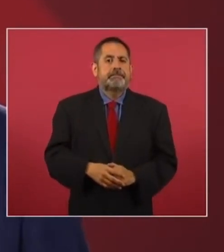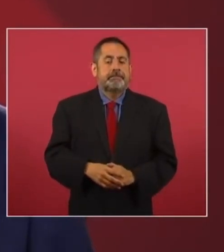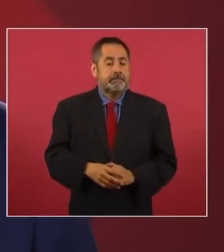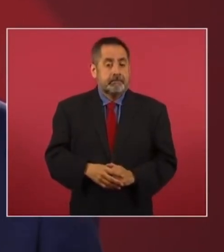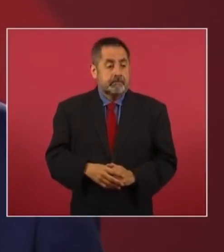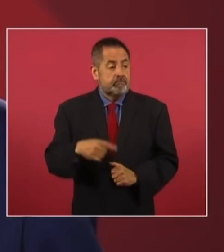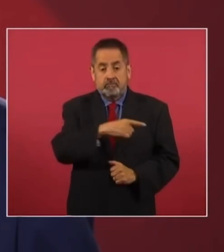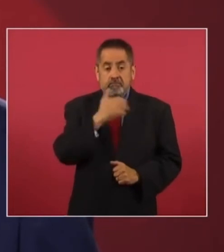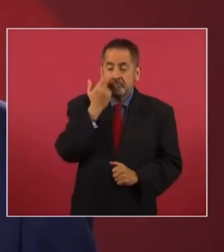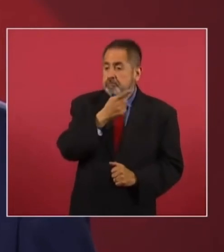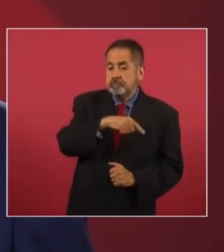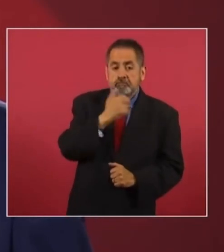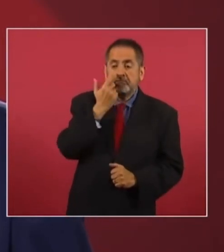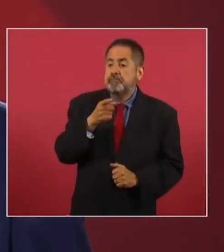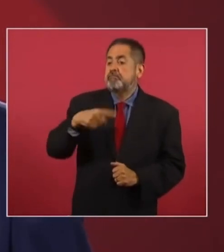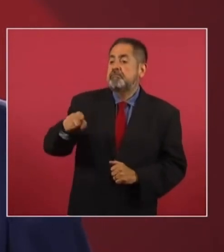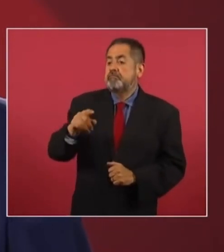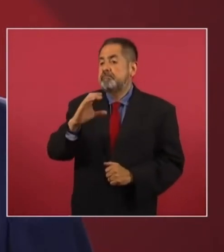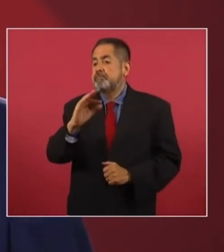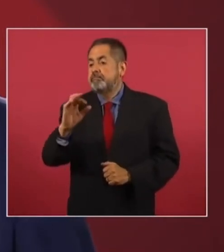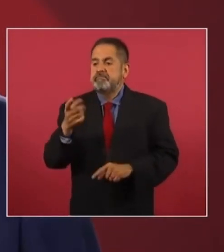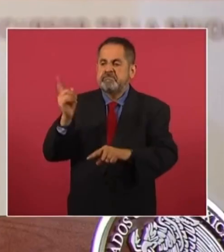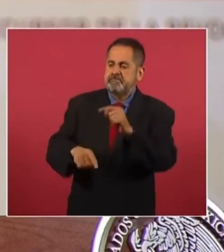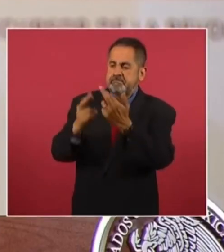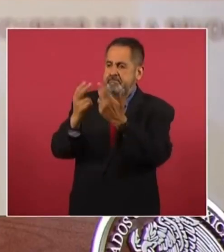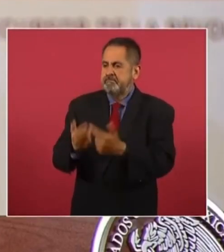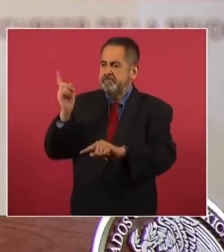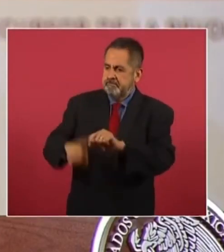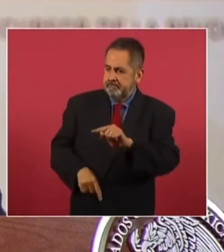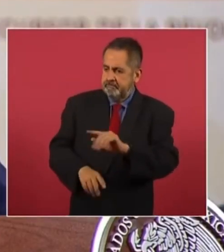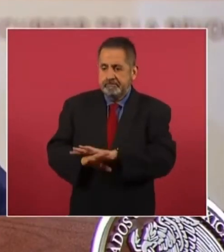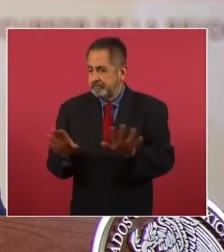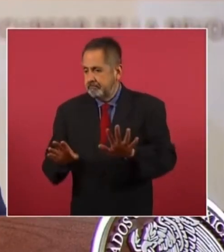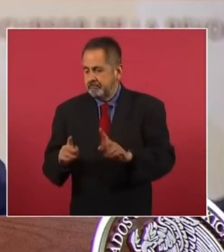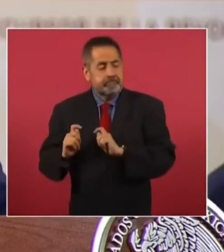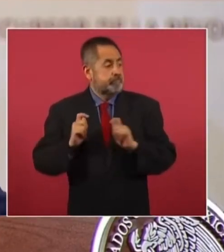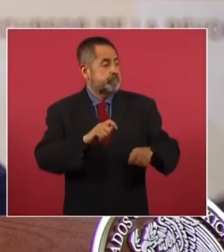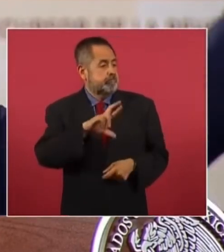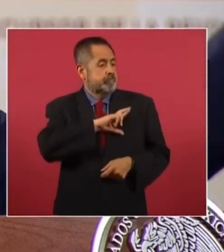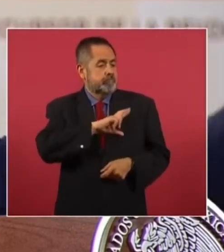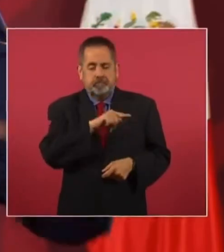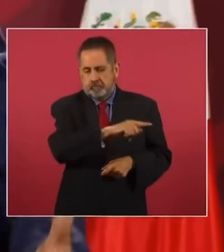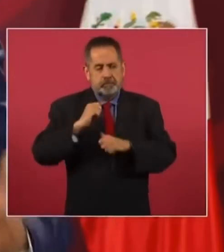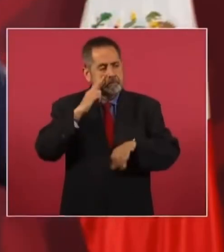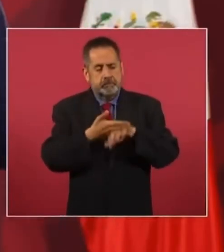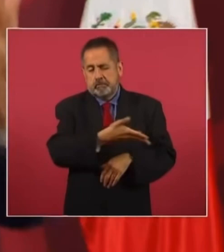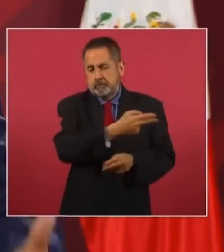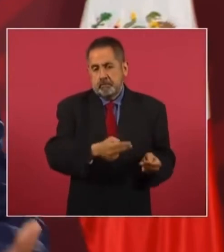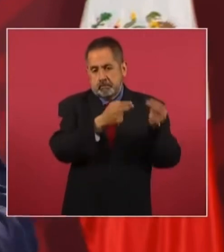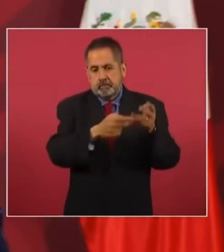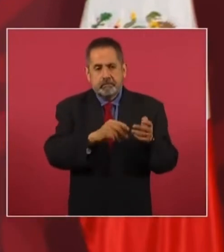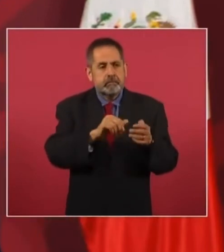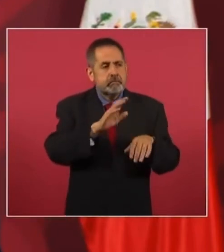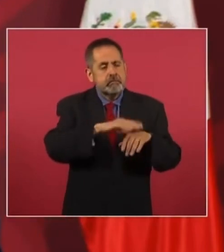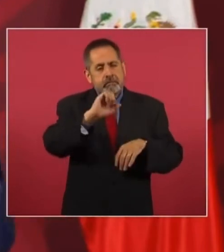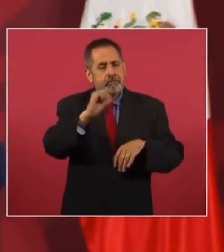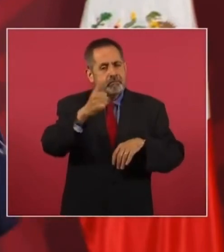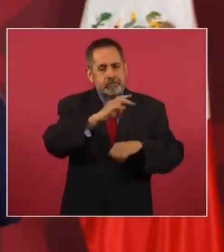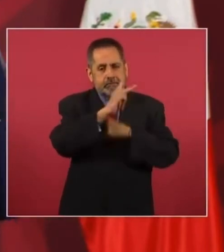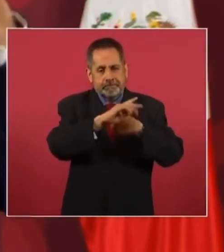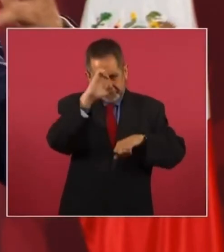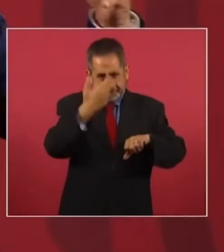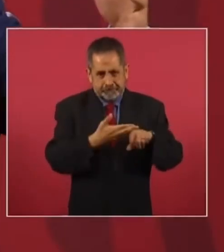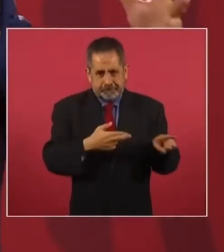para destruir por completo a la Comisión Federal de Electricidad y entregar el mercado eléctrico a las empresas particulares, sobre todo extranjeras.